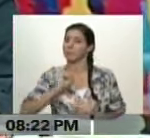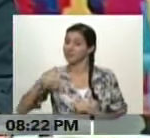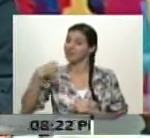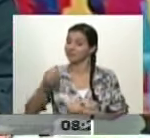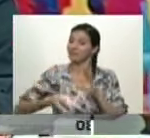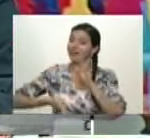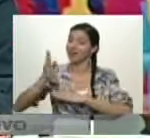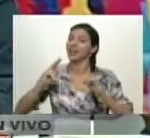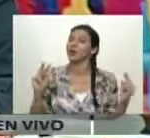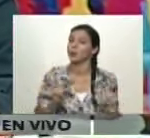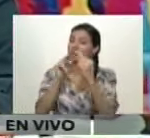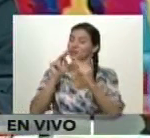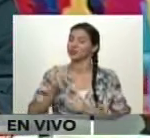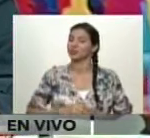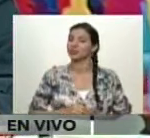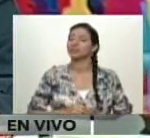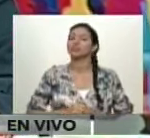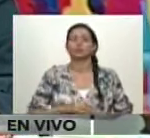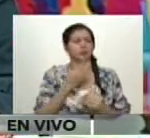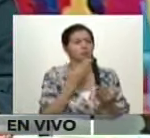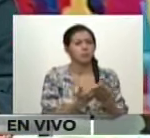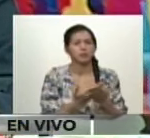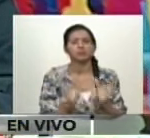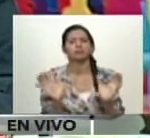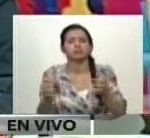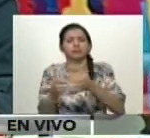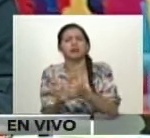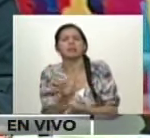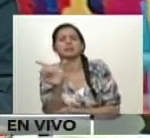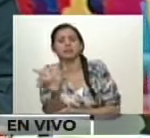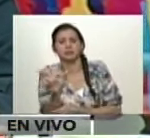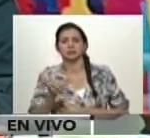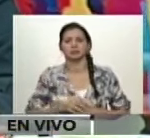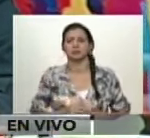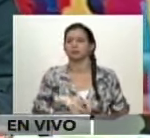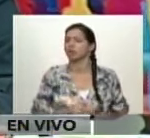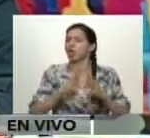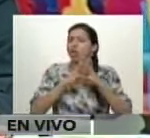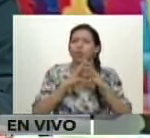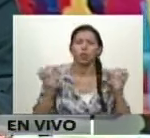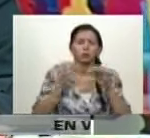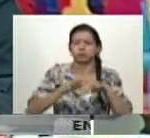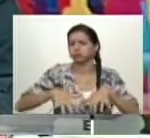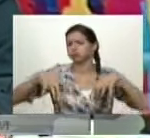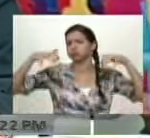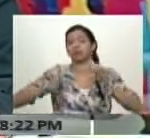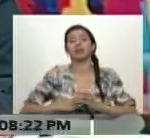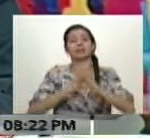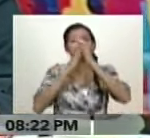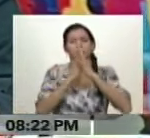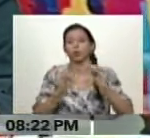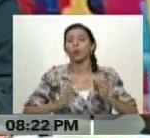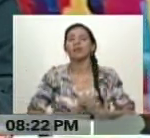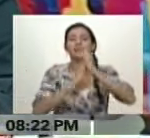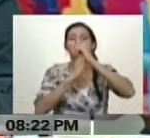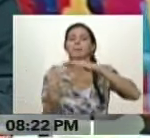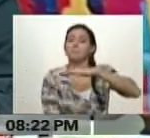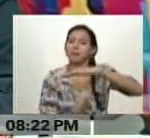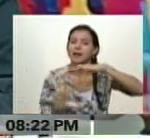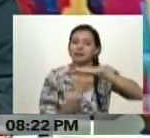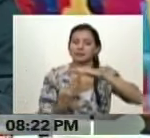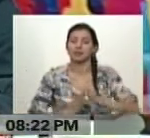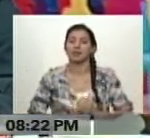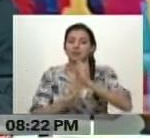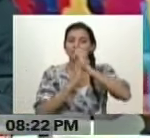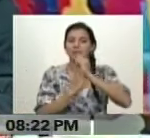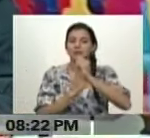Claro, yo le pido al Partido Socialista, a sus miles de dirigentes de base, a sus